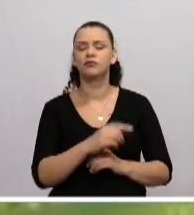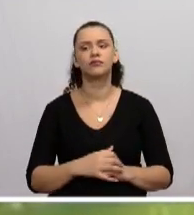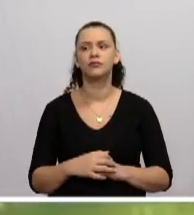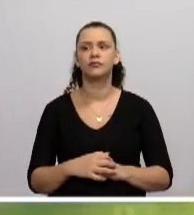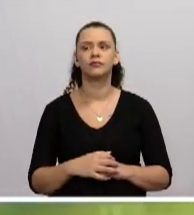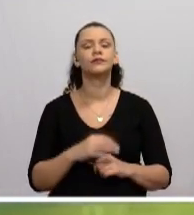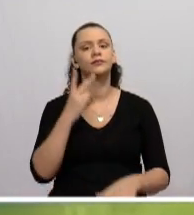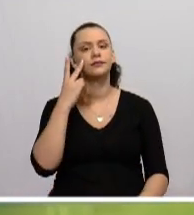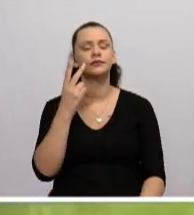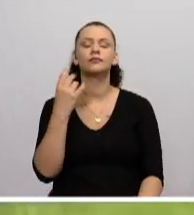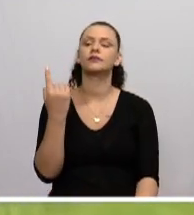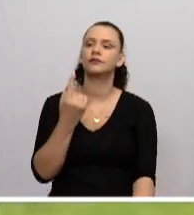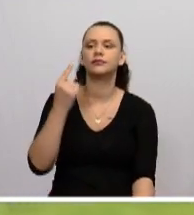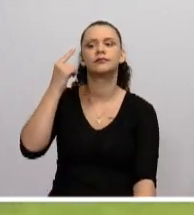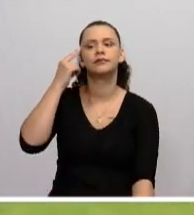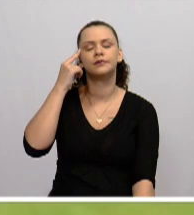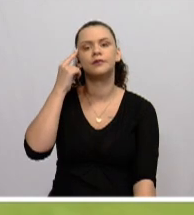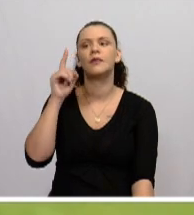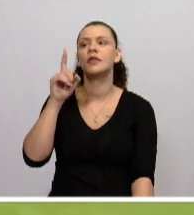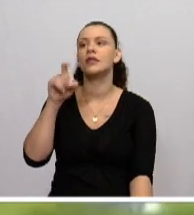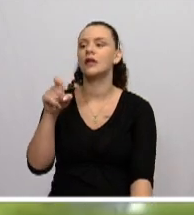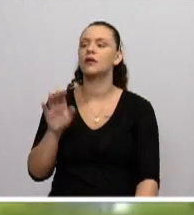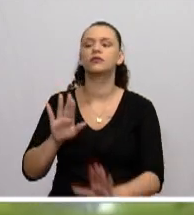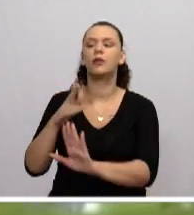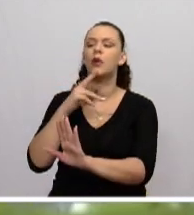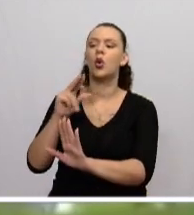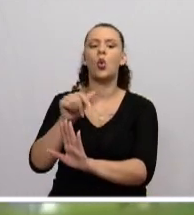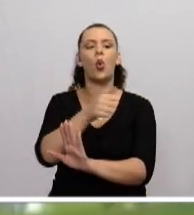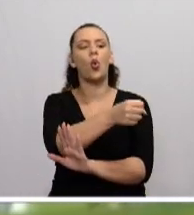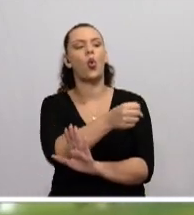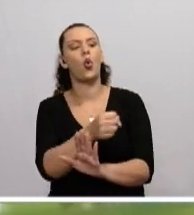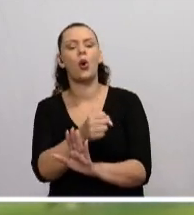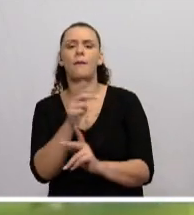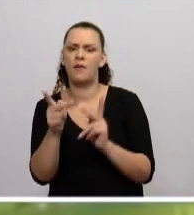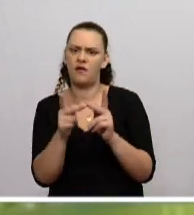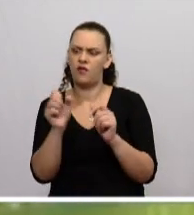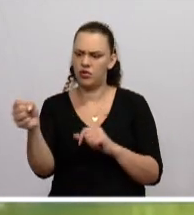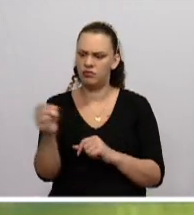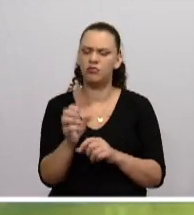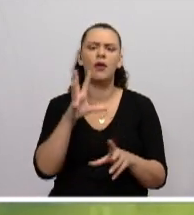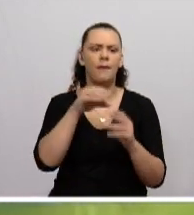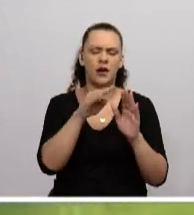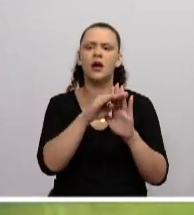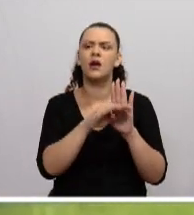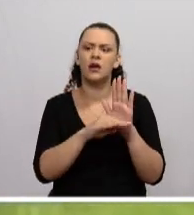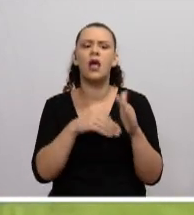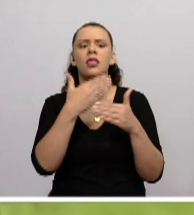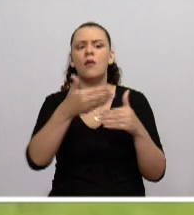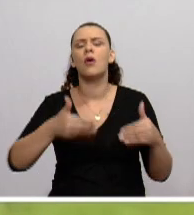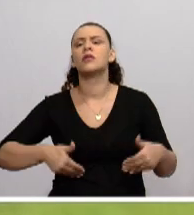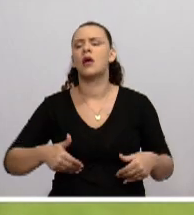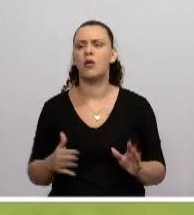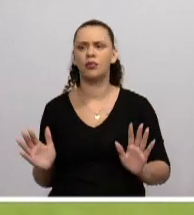a ver siempre se piensa como que hay que prescindir de este y meter al otro perfectamente podría haber sido parte de la lista y que después el